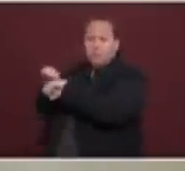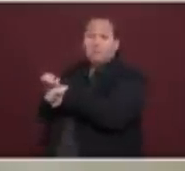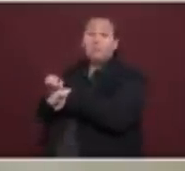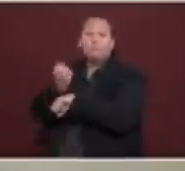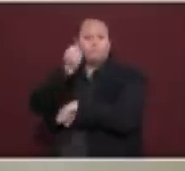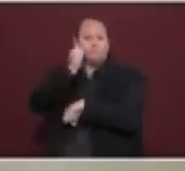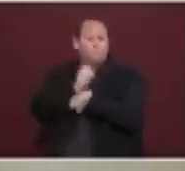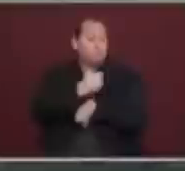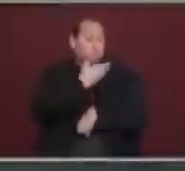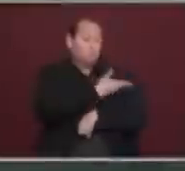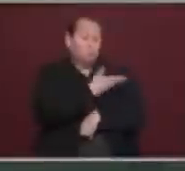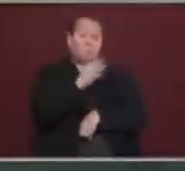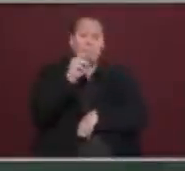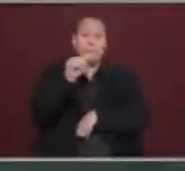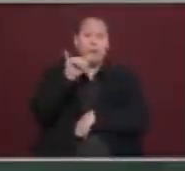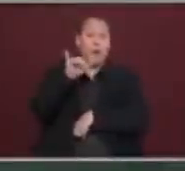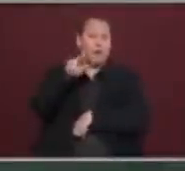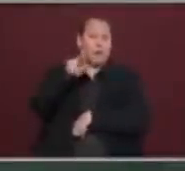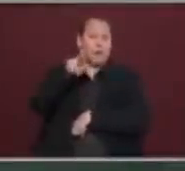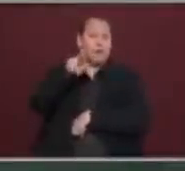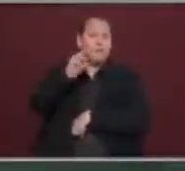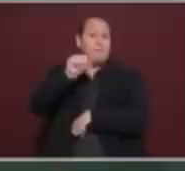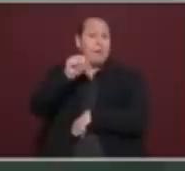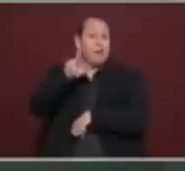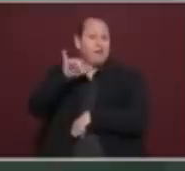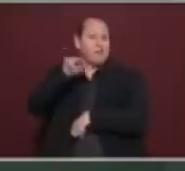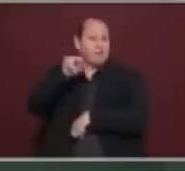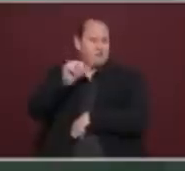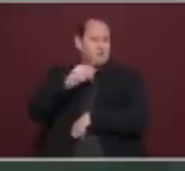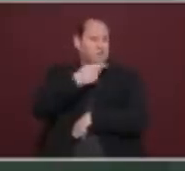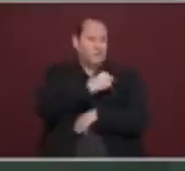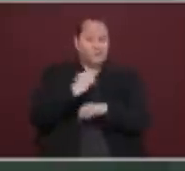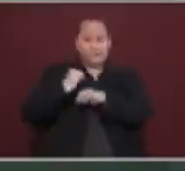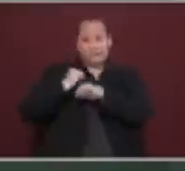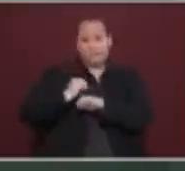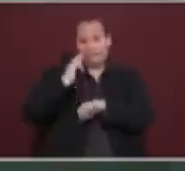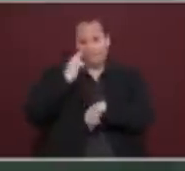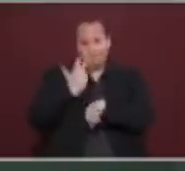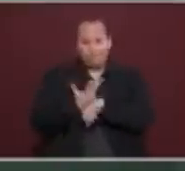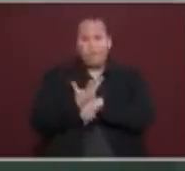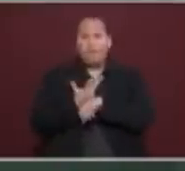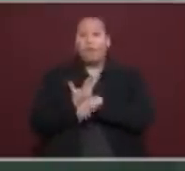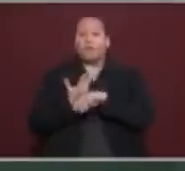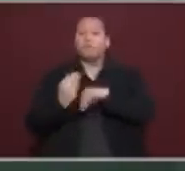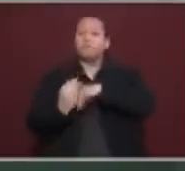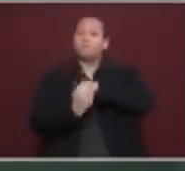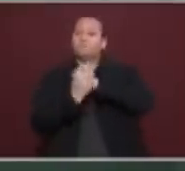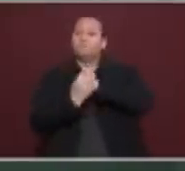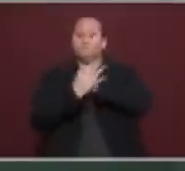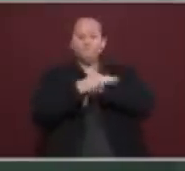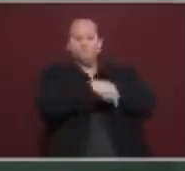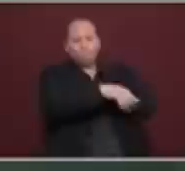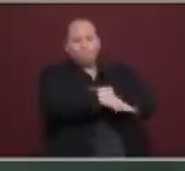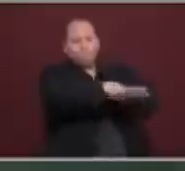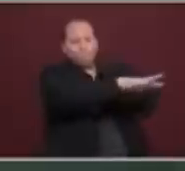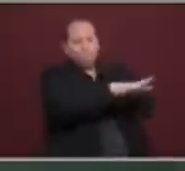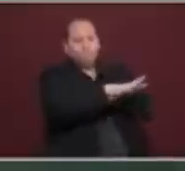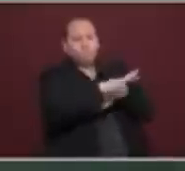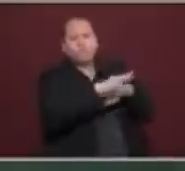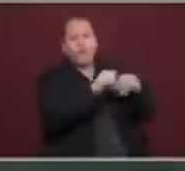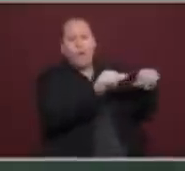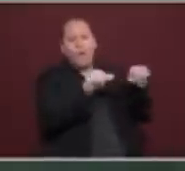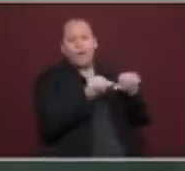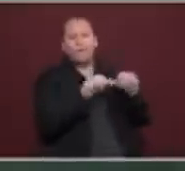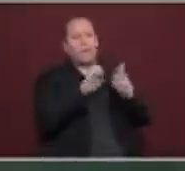tiene a su cargo todas las regiones costeras por ejemplo